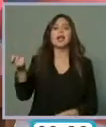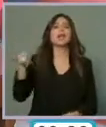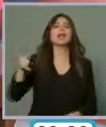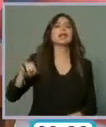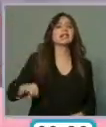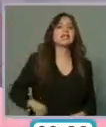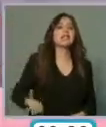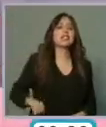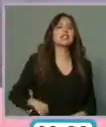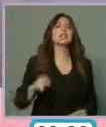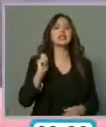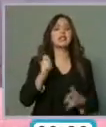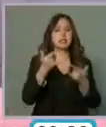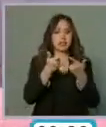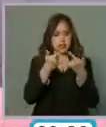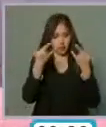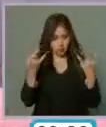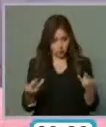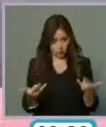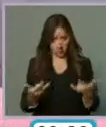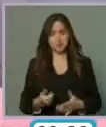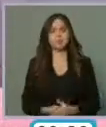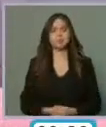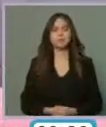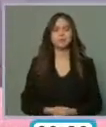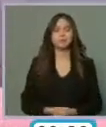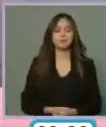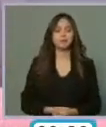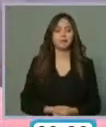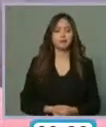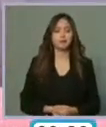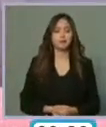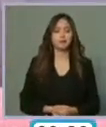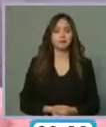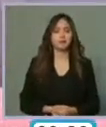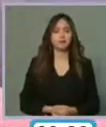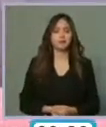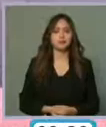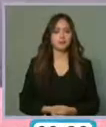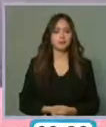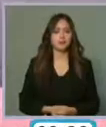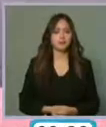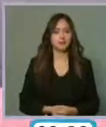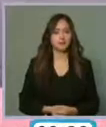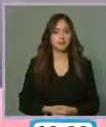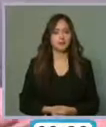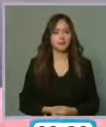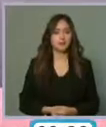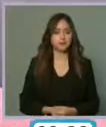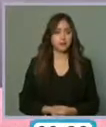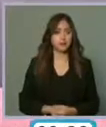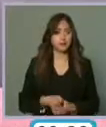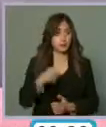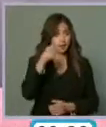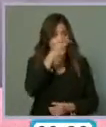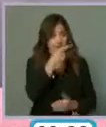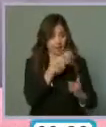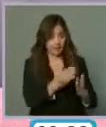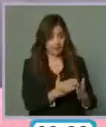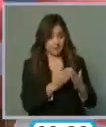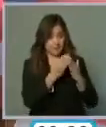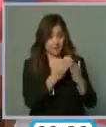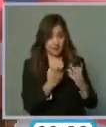Bueno, fíjense que a partir de ese momento, a partir de ese gran evento que realmente impulsó las relaciones, se dieron cuenta que